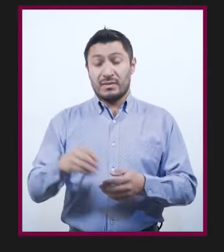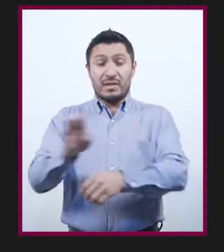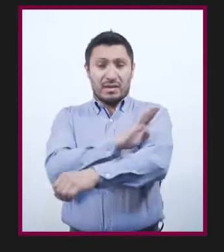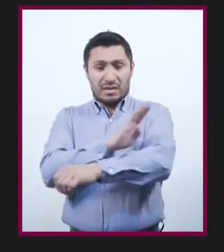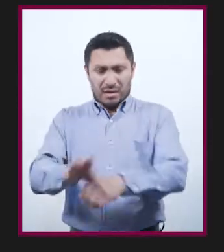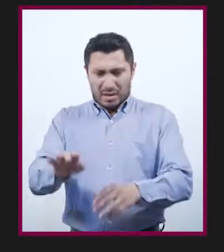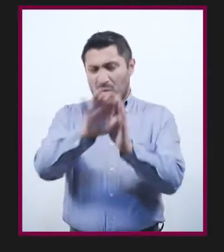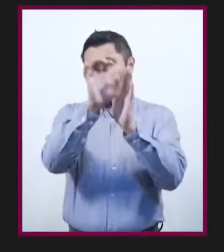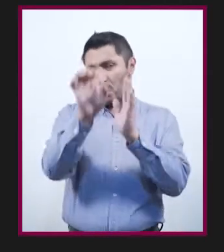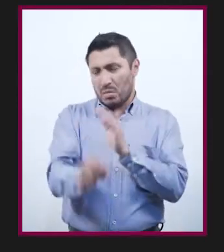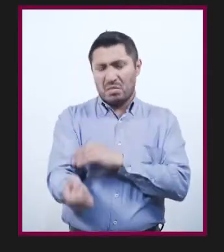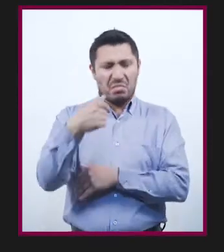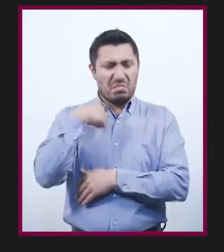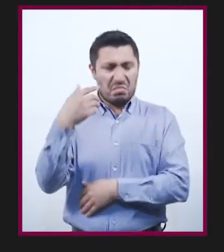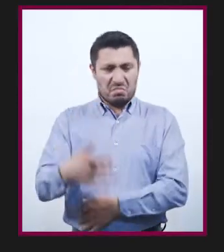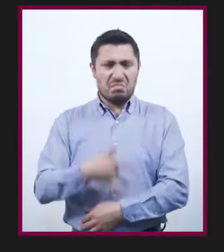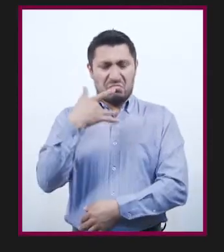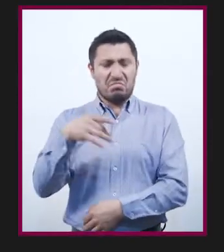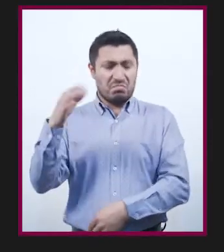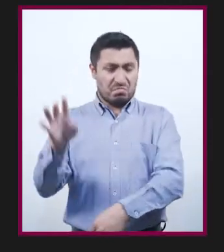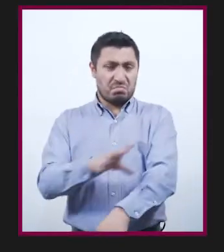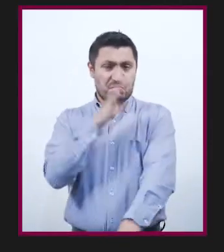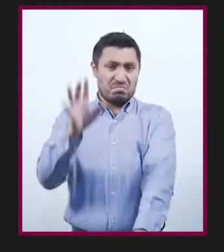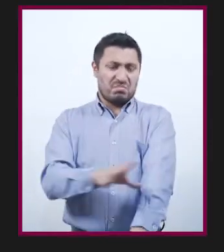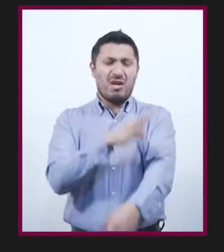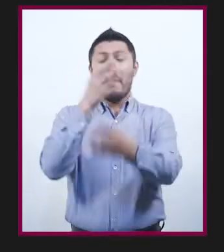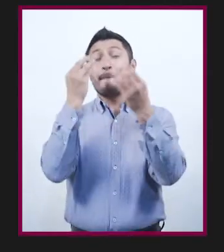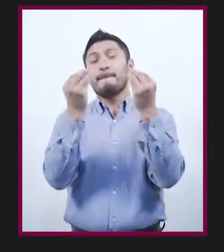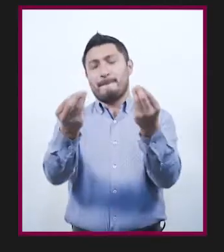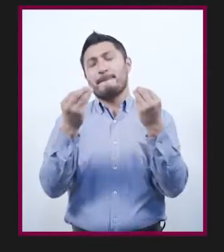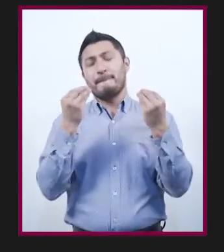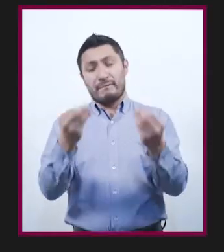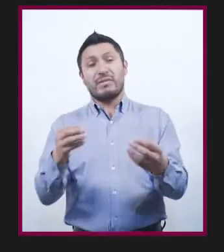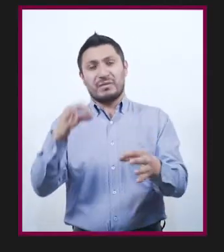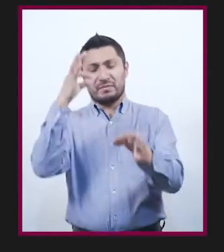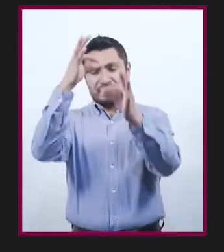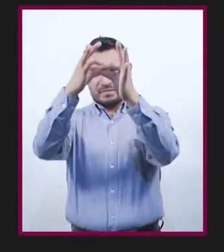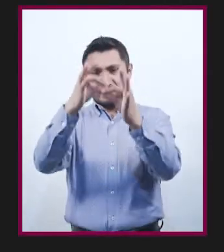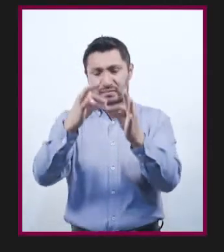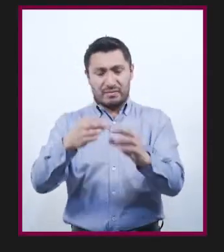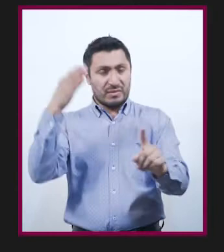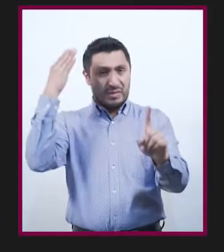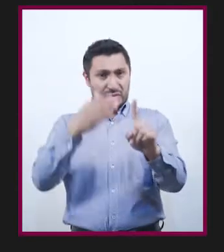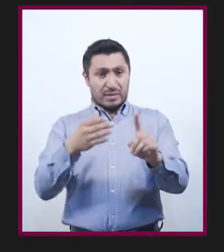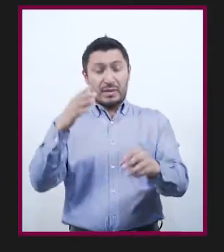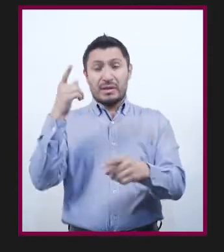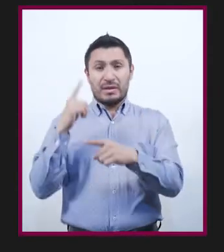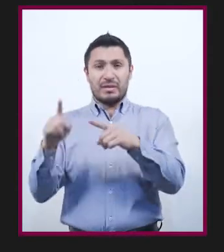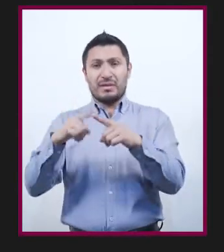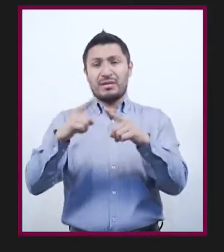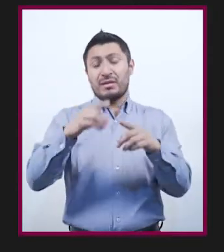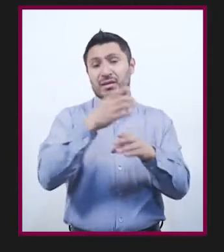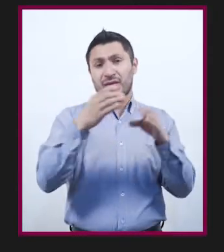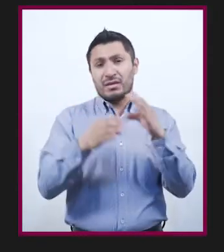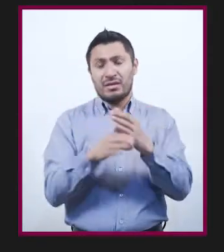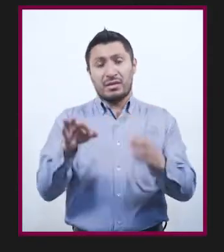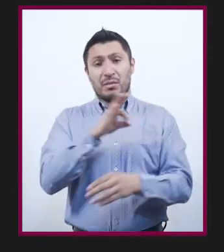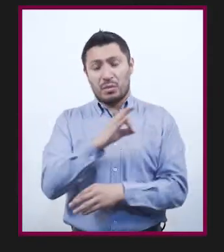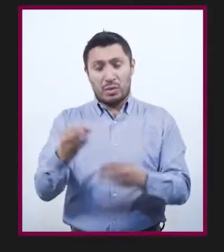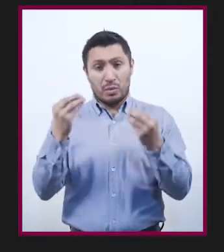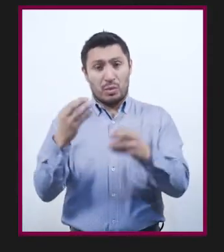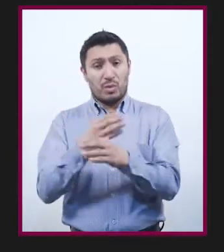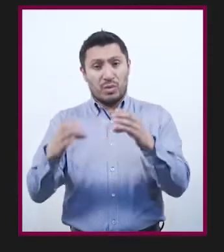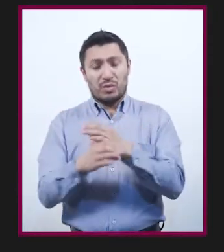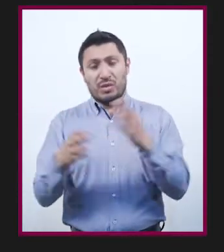pero a veces llegamos no tener los recursos y pues no llevar a cabo ideas grandes que podríamos llegar a